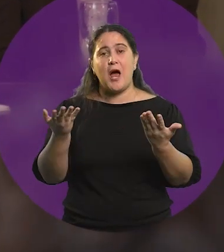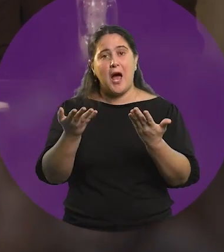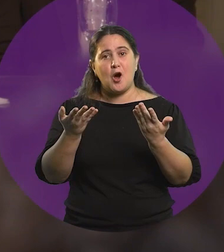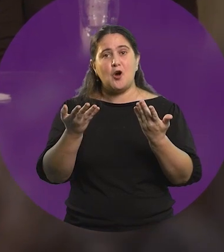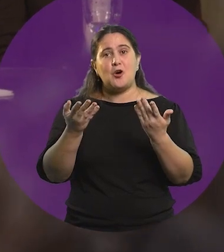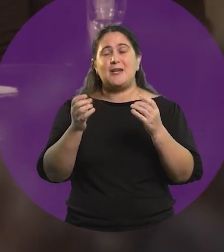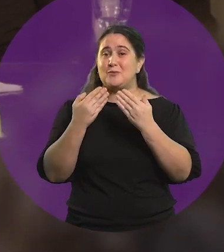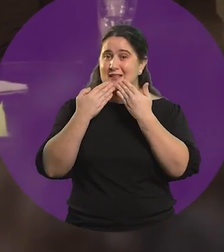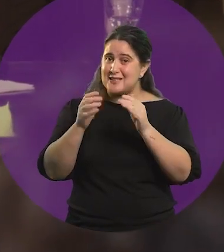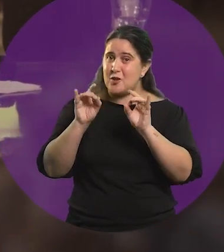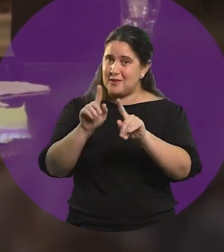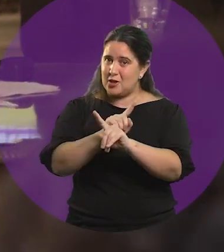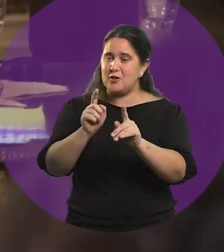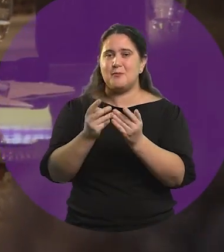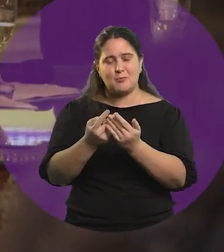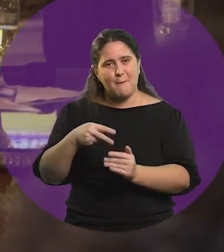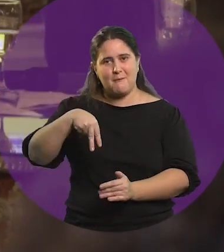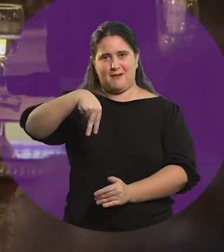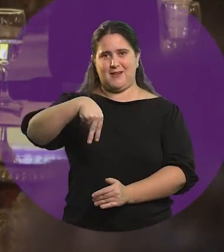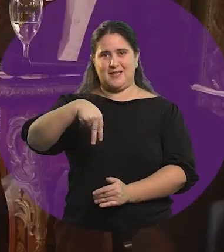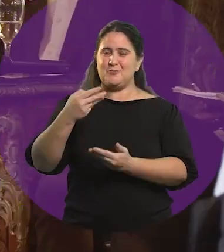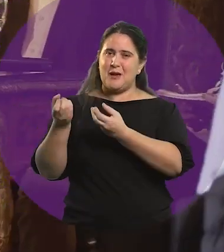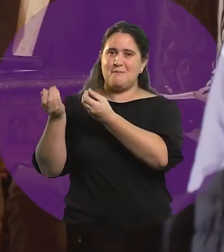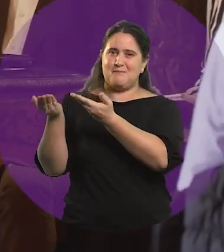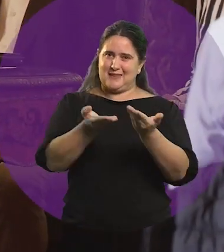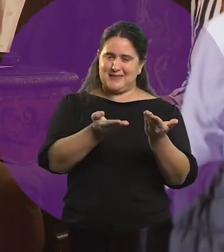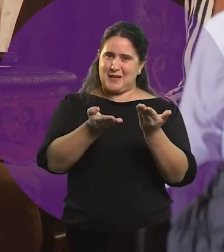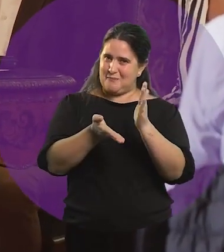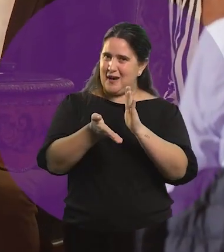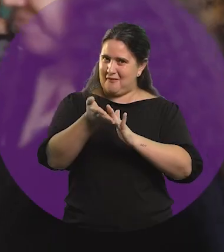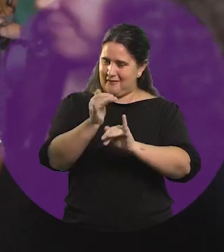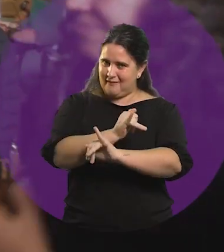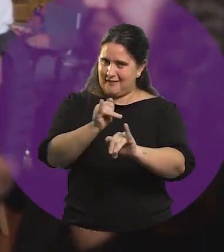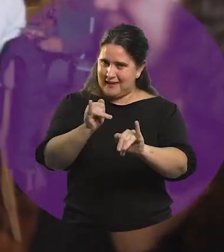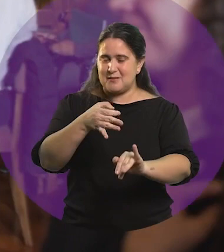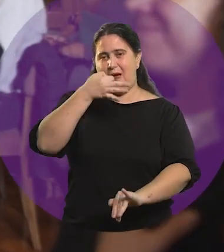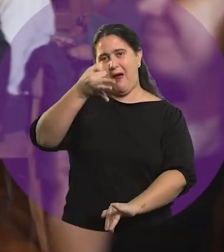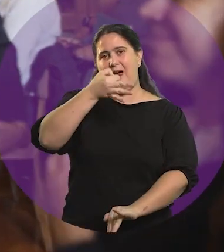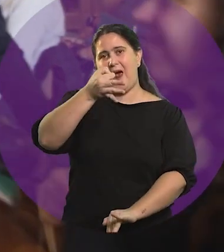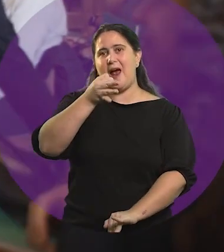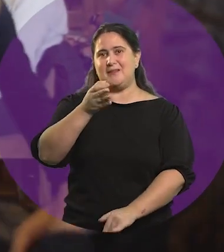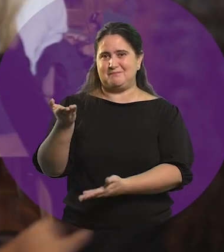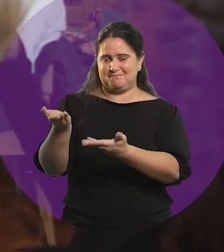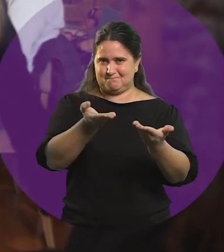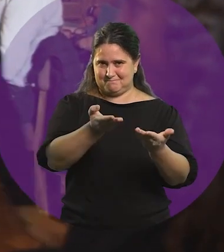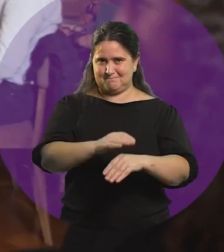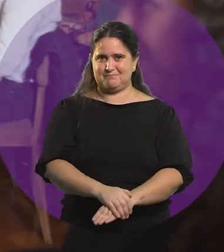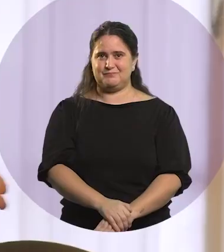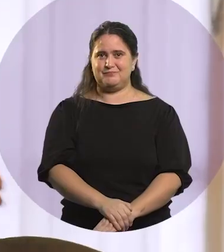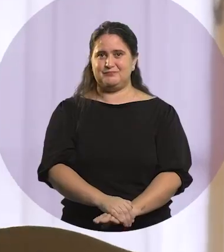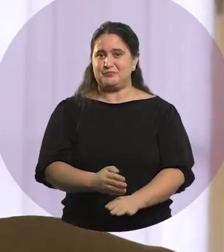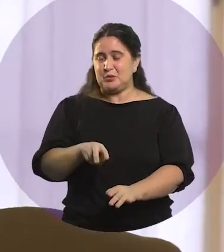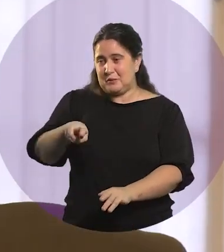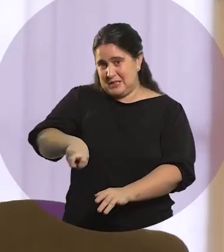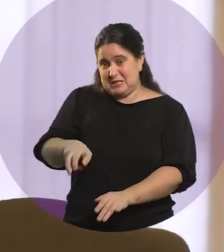Y ahora no solo le vamos a agradecer, sino que me voy a parar y la vamos a invitar a cerrar este encuentro con algunas palabras. Yo